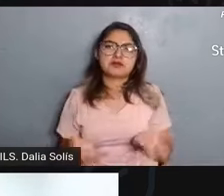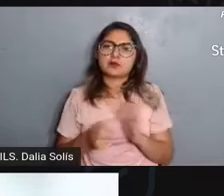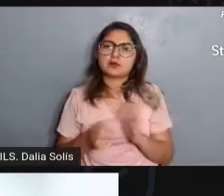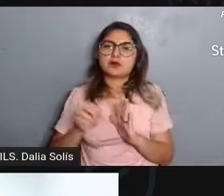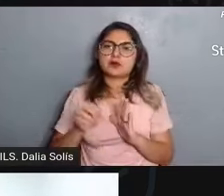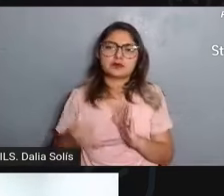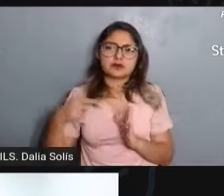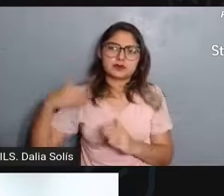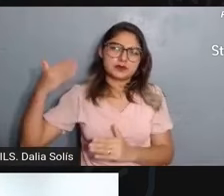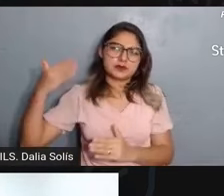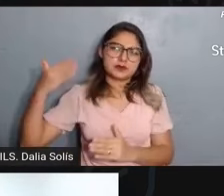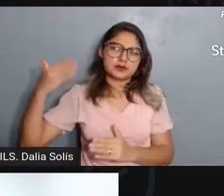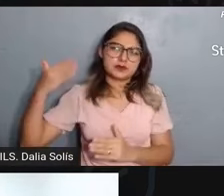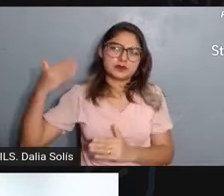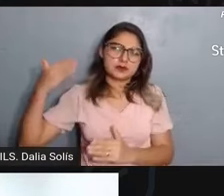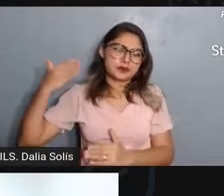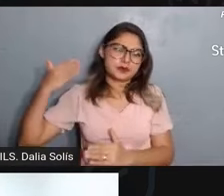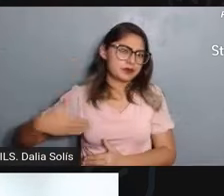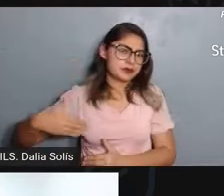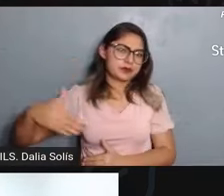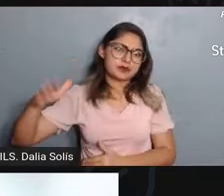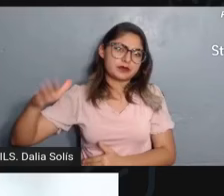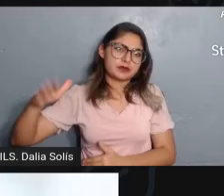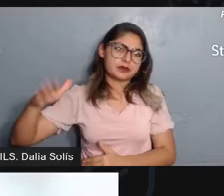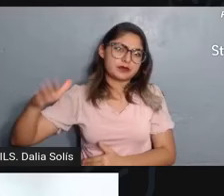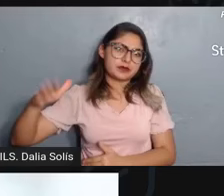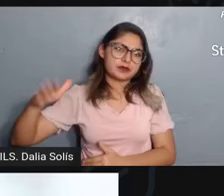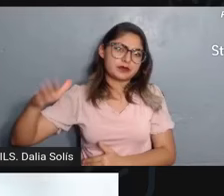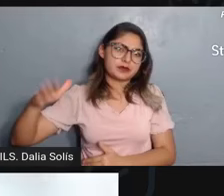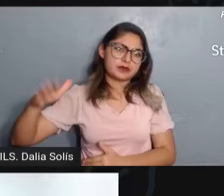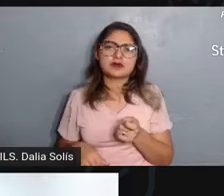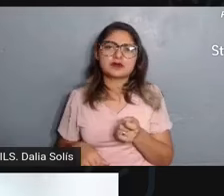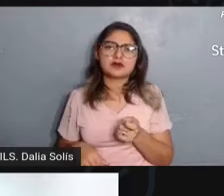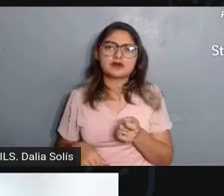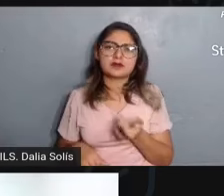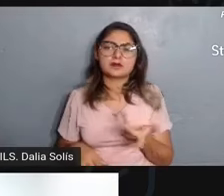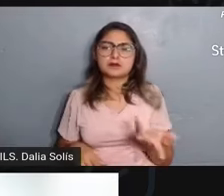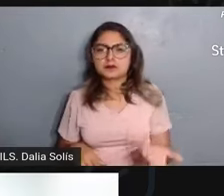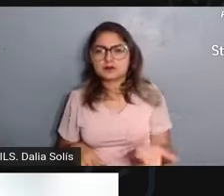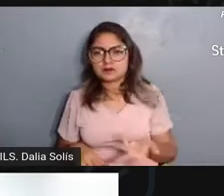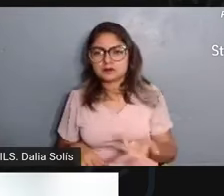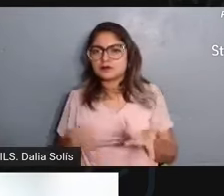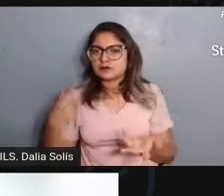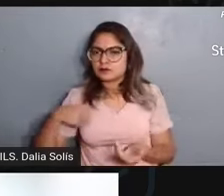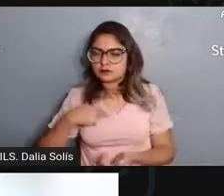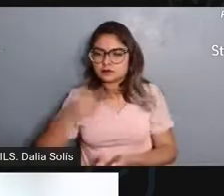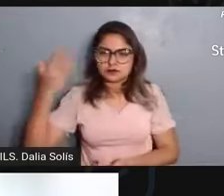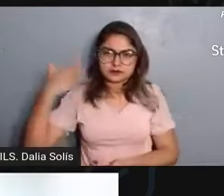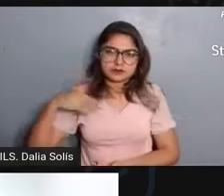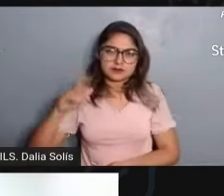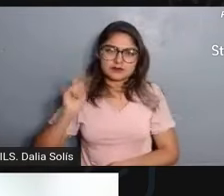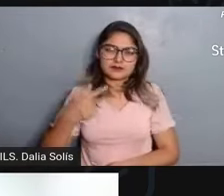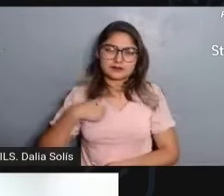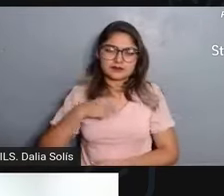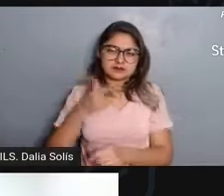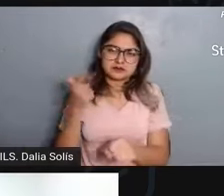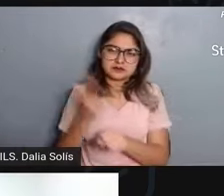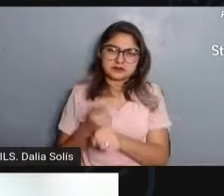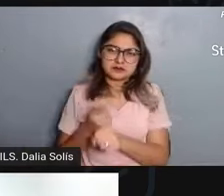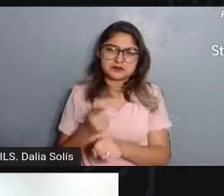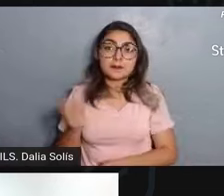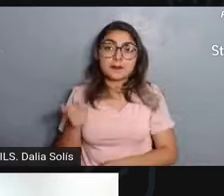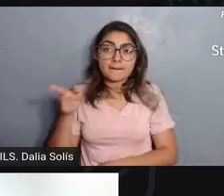tiempos antiguos también identificamos que el erotismo tiene que ver una vez más con la relación sexual,